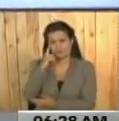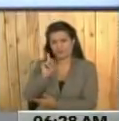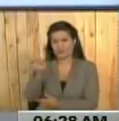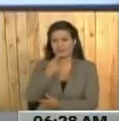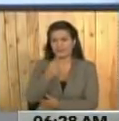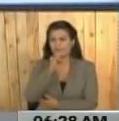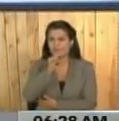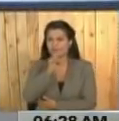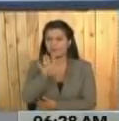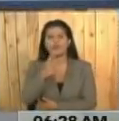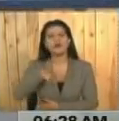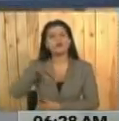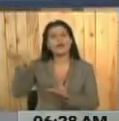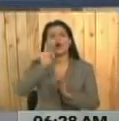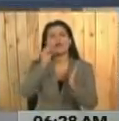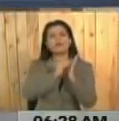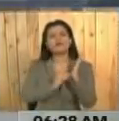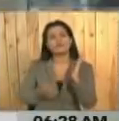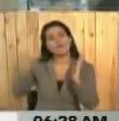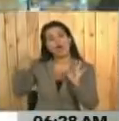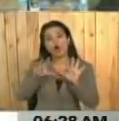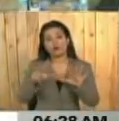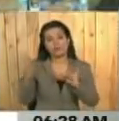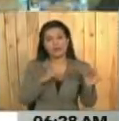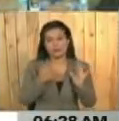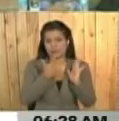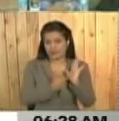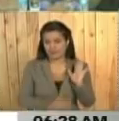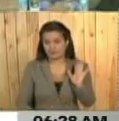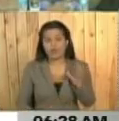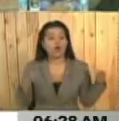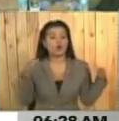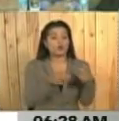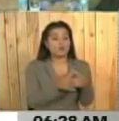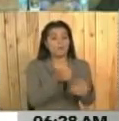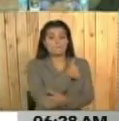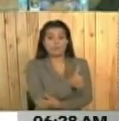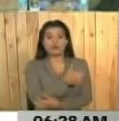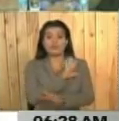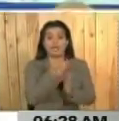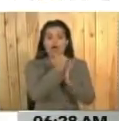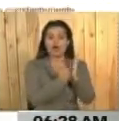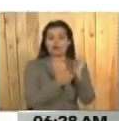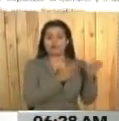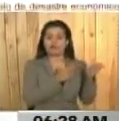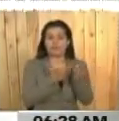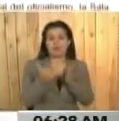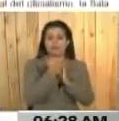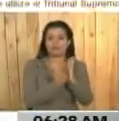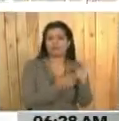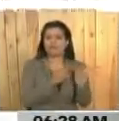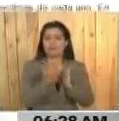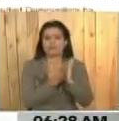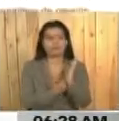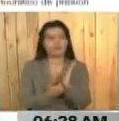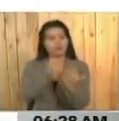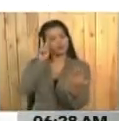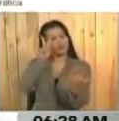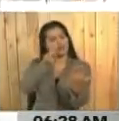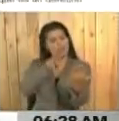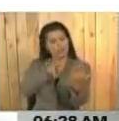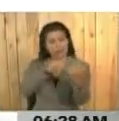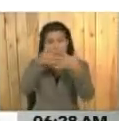nota que escogimos desde el 8 de marzo qué nos dice unidad democrática dio conocer la hoja de ruta cuando damos lectura acá es todo el pronunciamiento